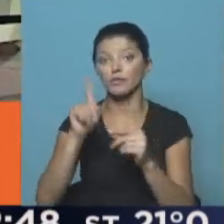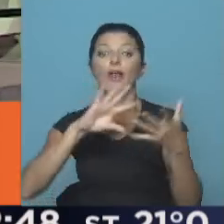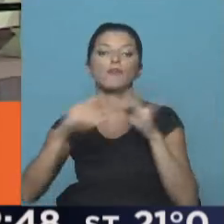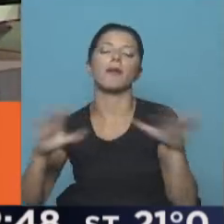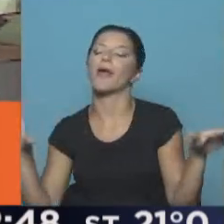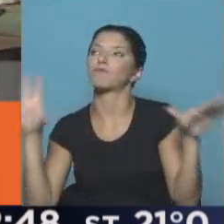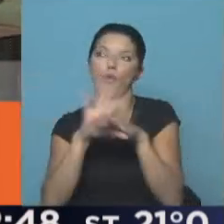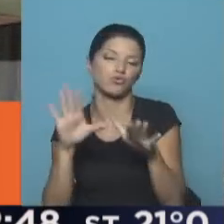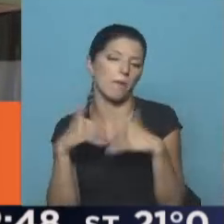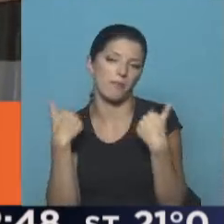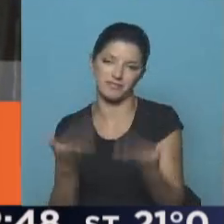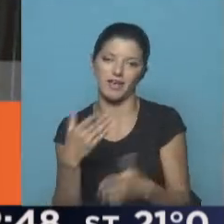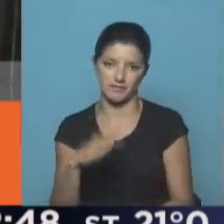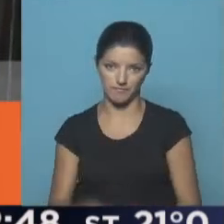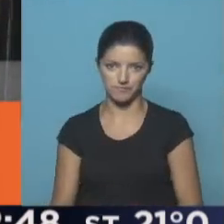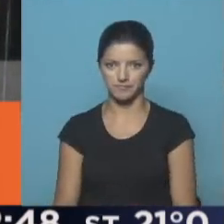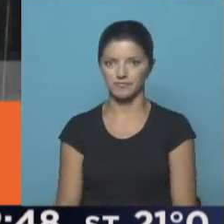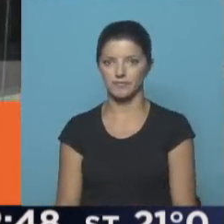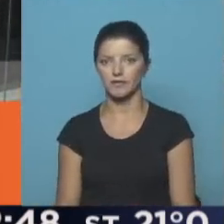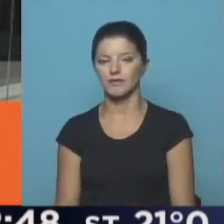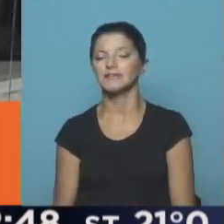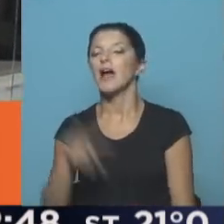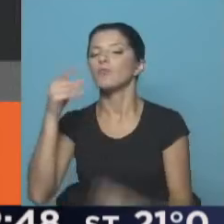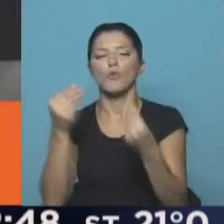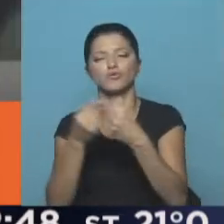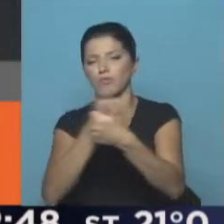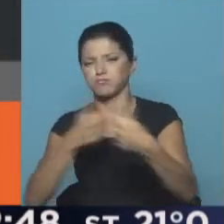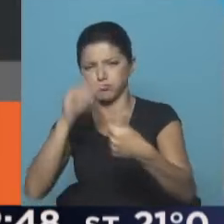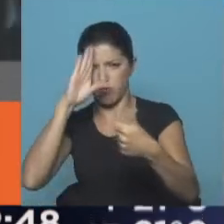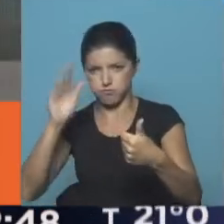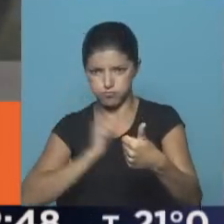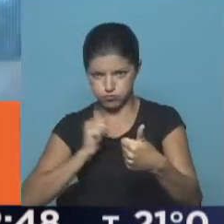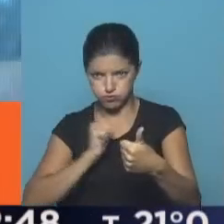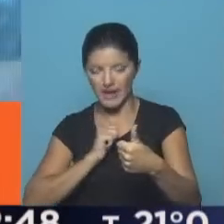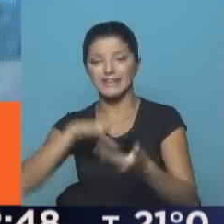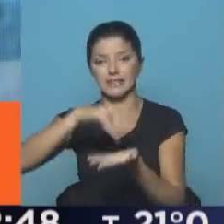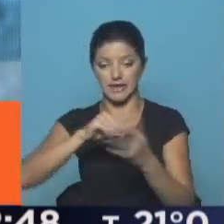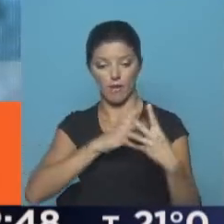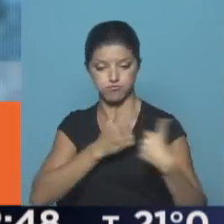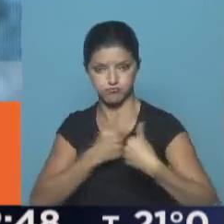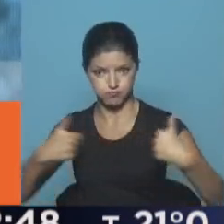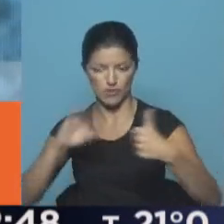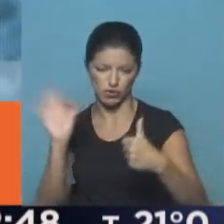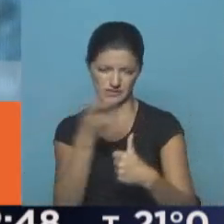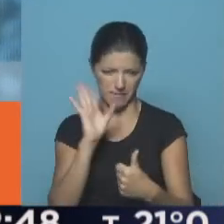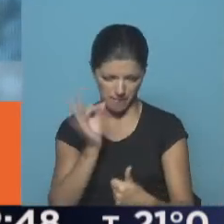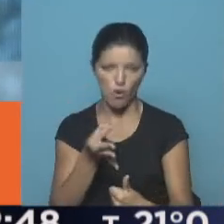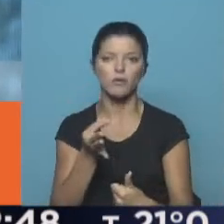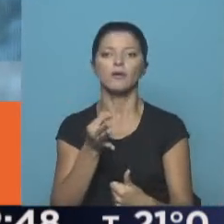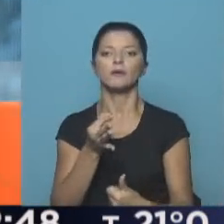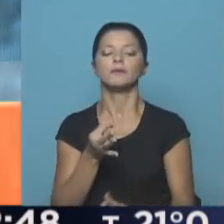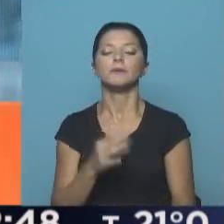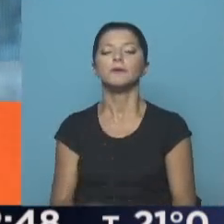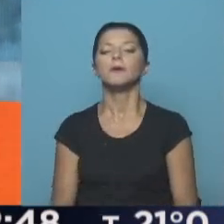justo en el momento para decir... El Estado Islámico está acorralado claro, militarmente, territorialmente lo sabemos, lo venimos trabajando